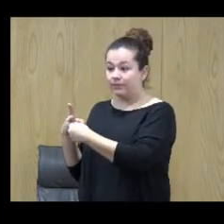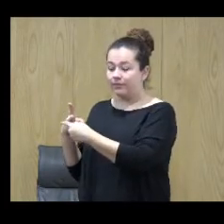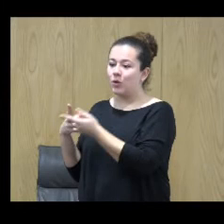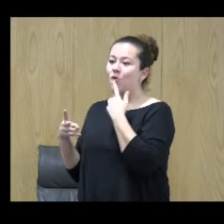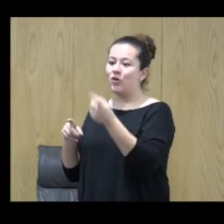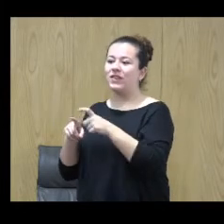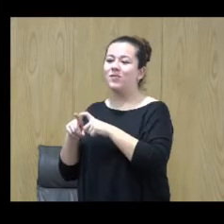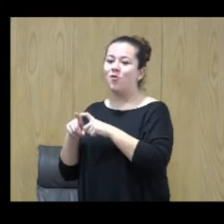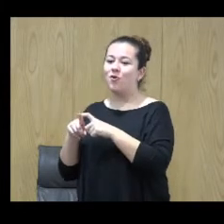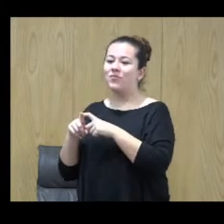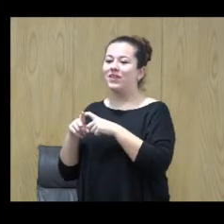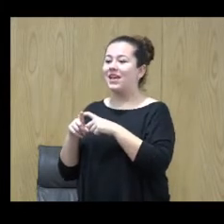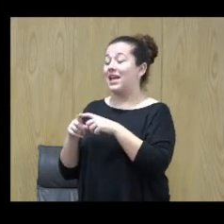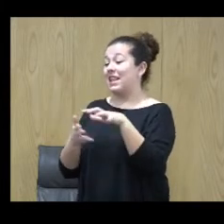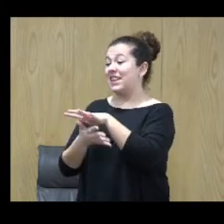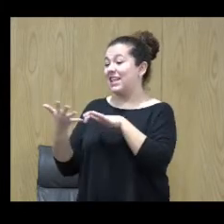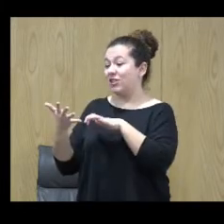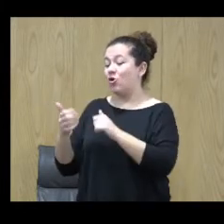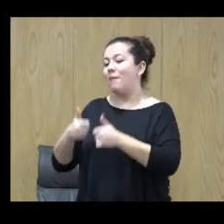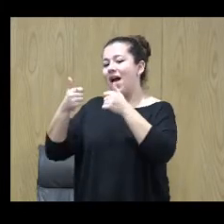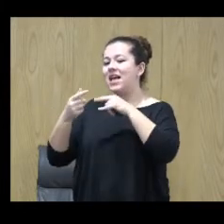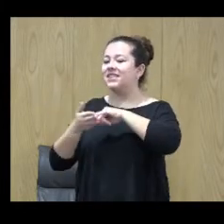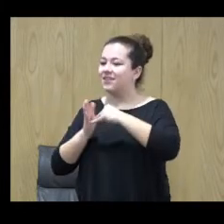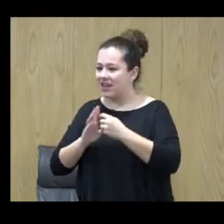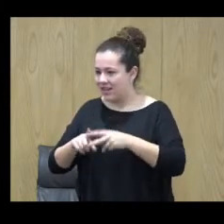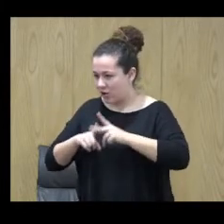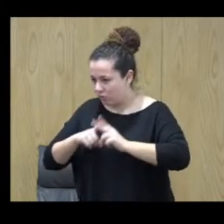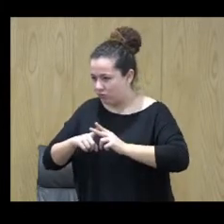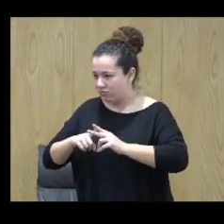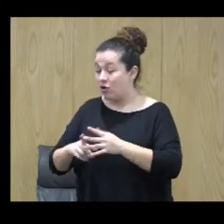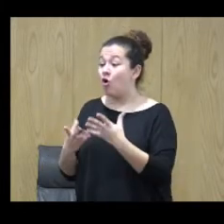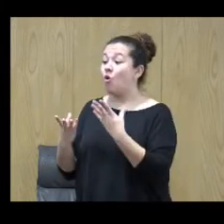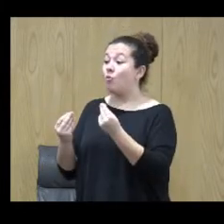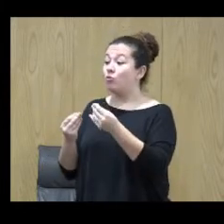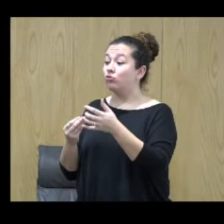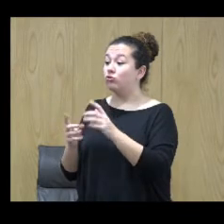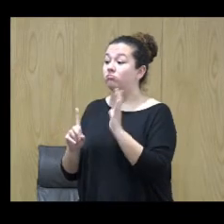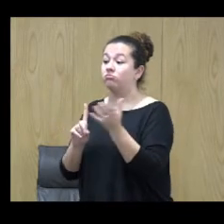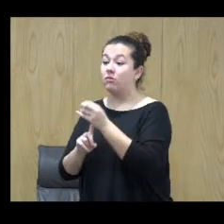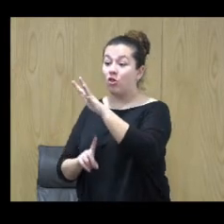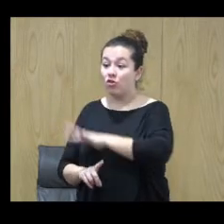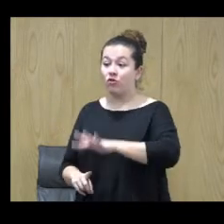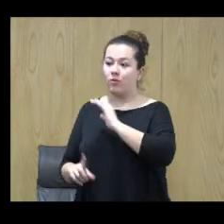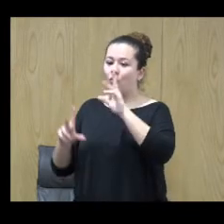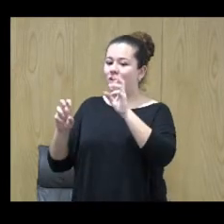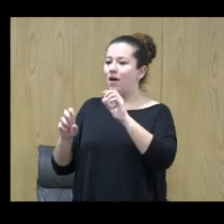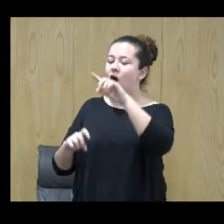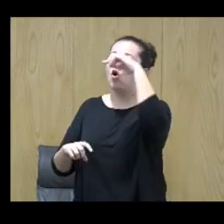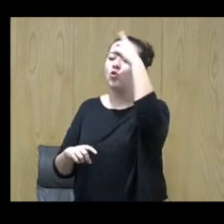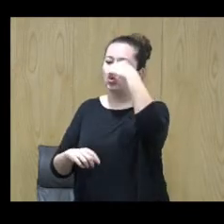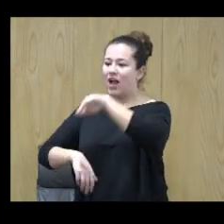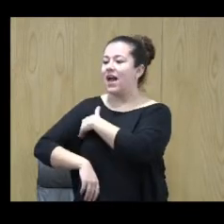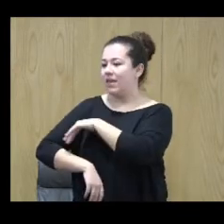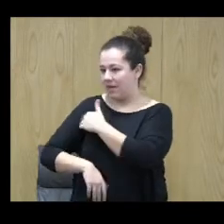tipo de textos más técnicos. Son tipos de textos que se presentan mucho en lo que es la cultura académica,